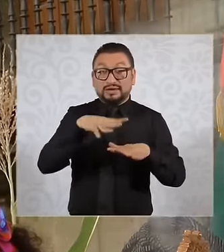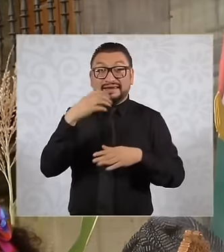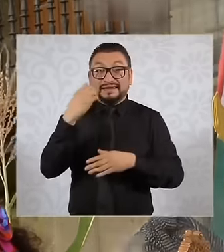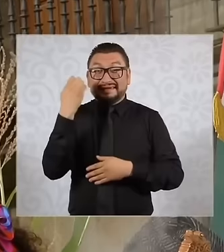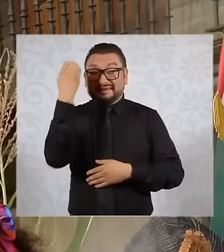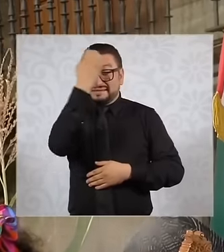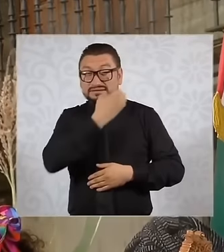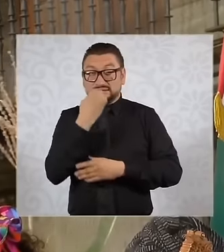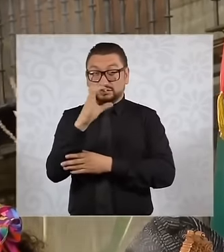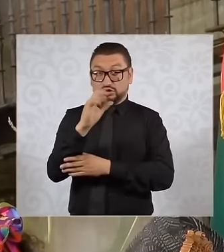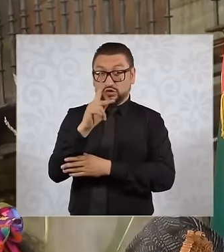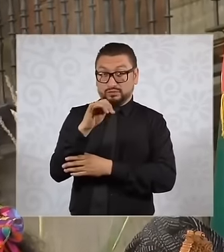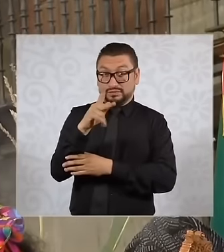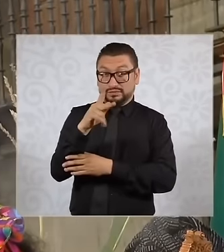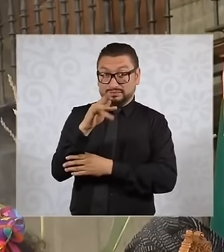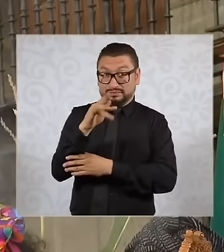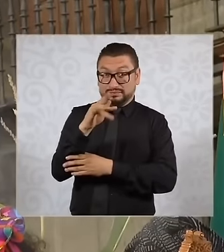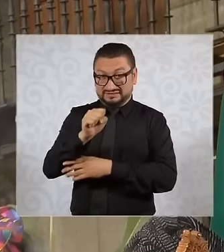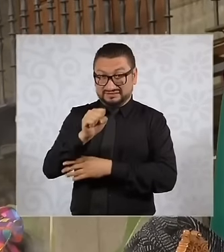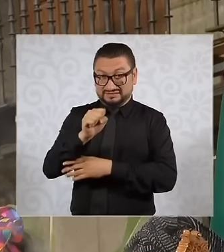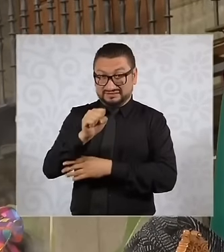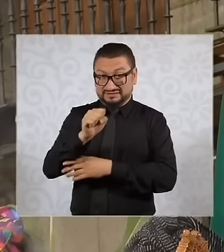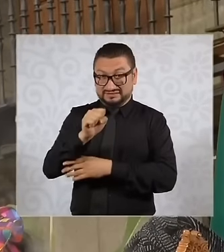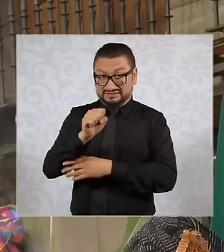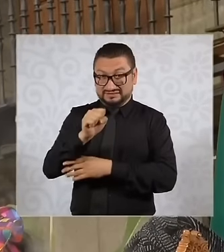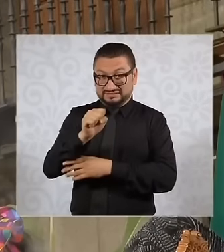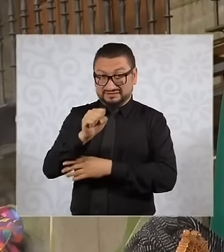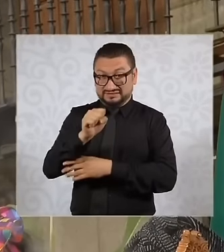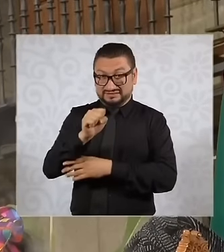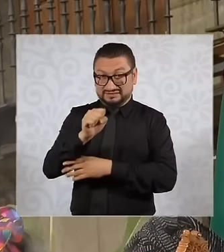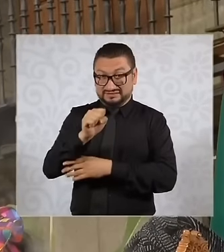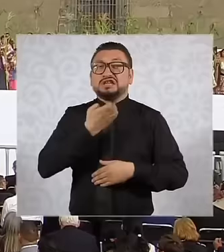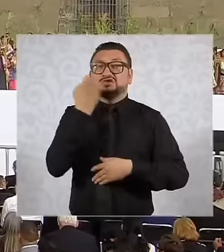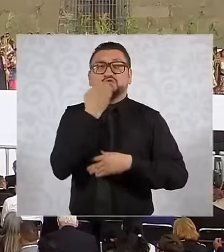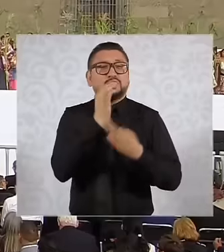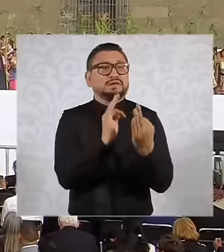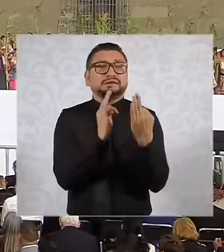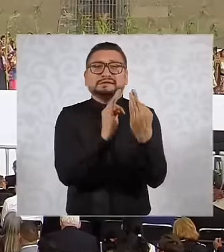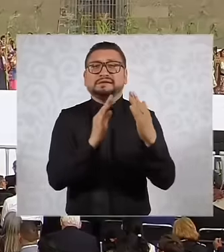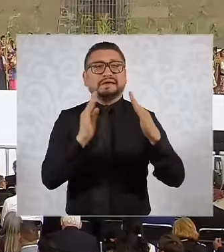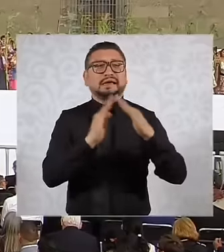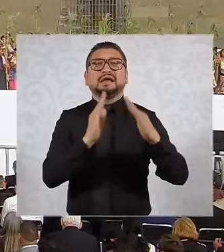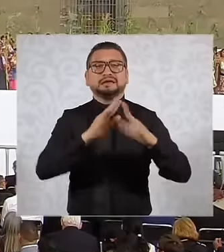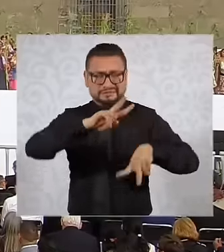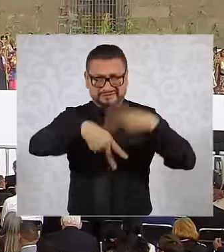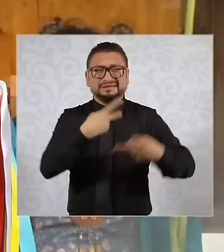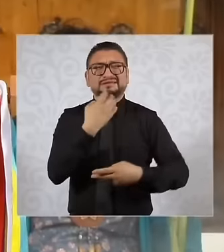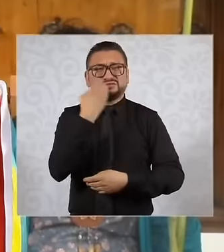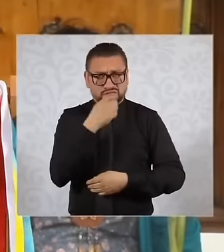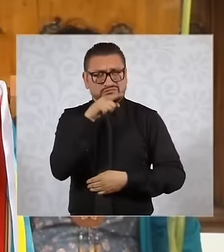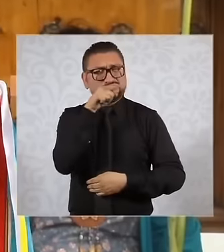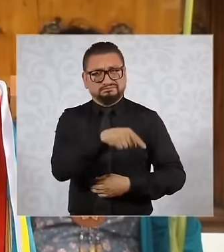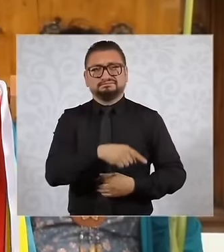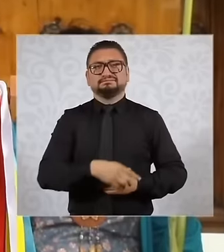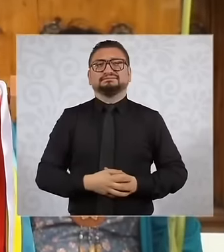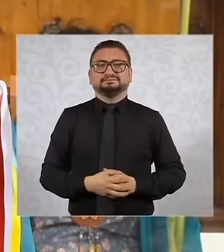examen del COMIPEMS. Que vayan a la escuela que les queda más cerca de su casa.